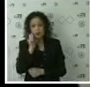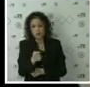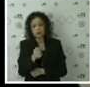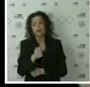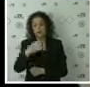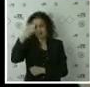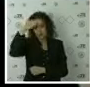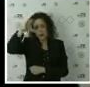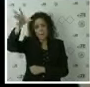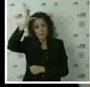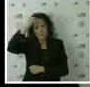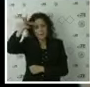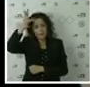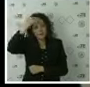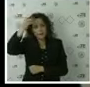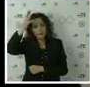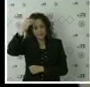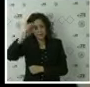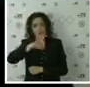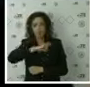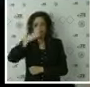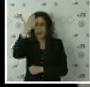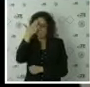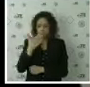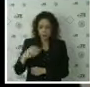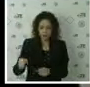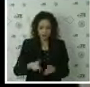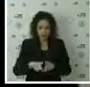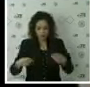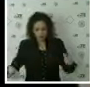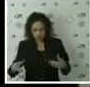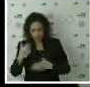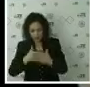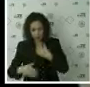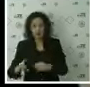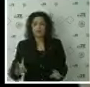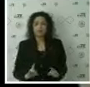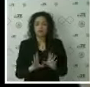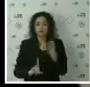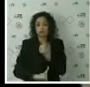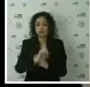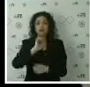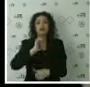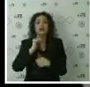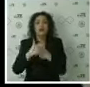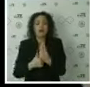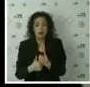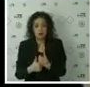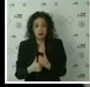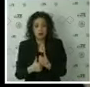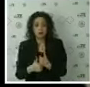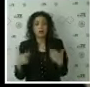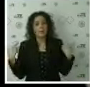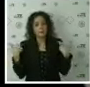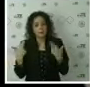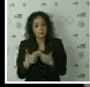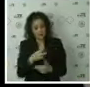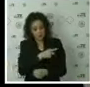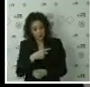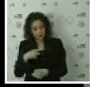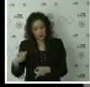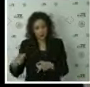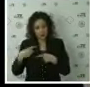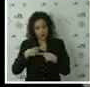conocimiento, desarrollar habilidades necesarias para el contexto de emergencias que enfrentemos. El docente nos